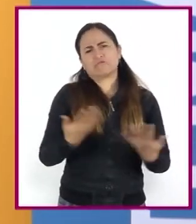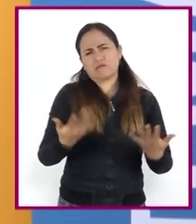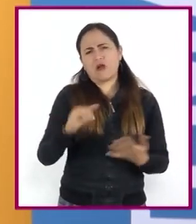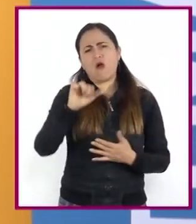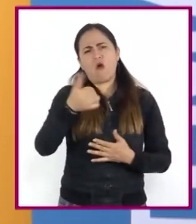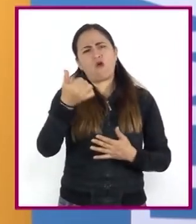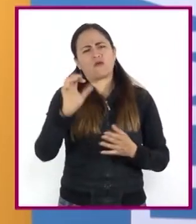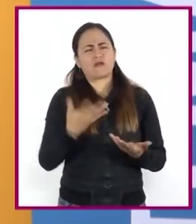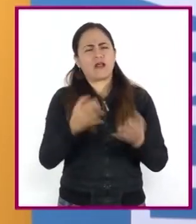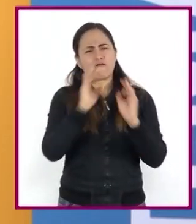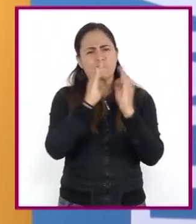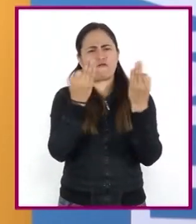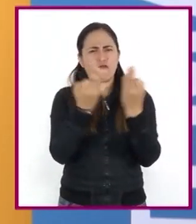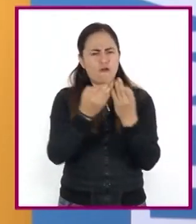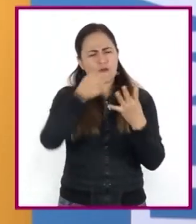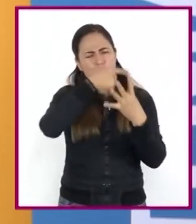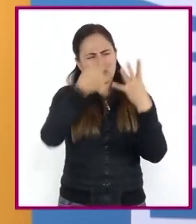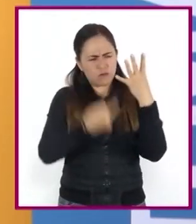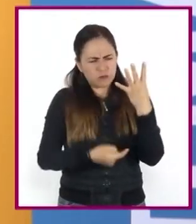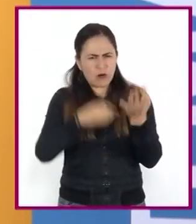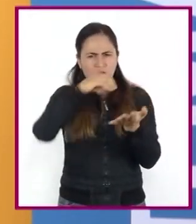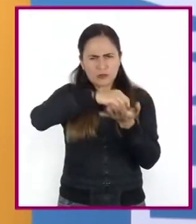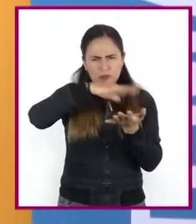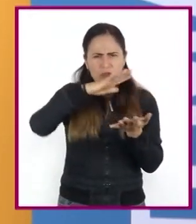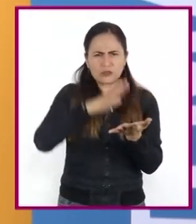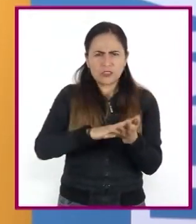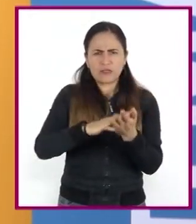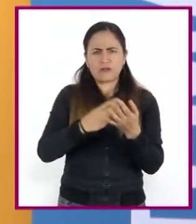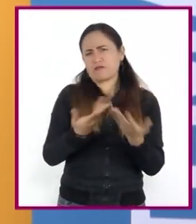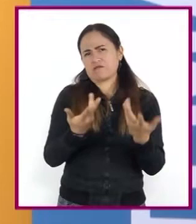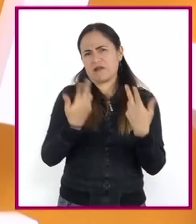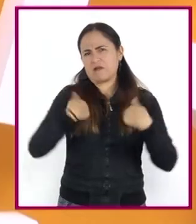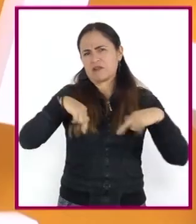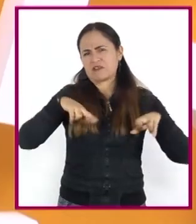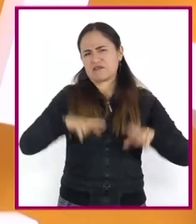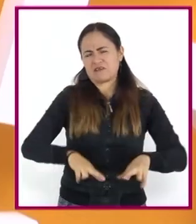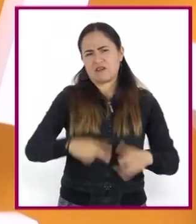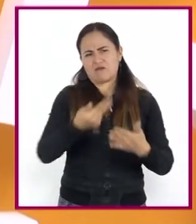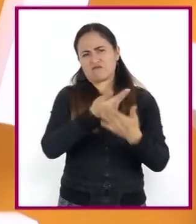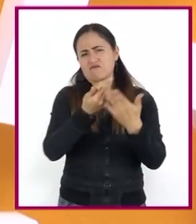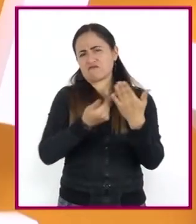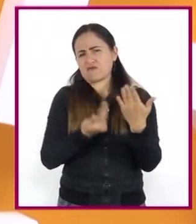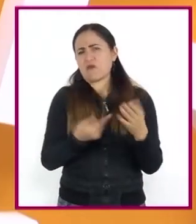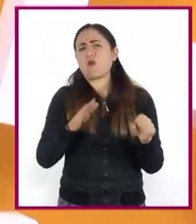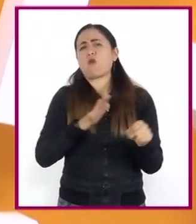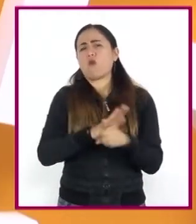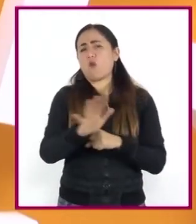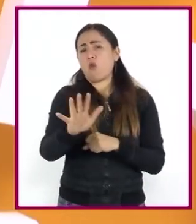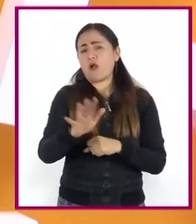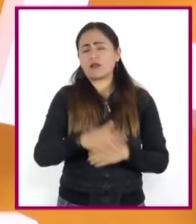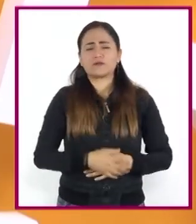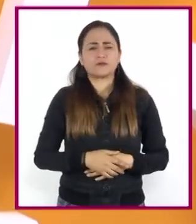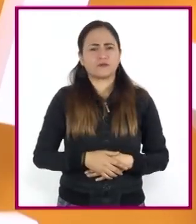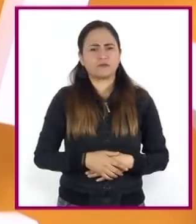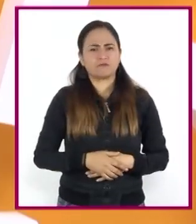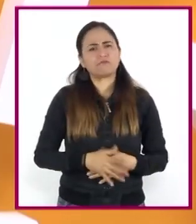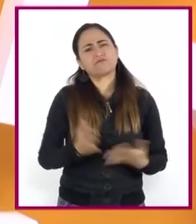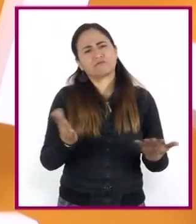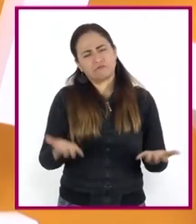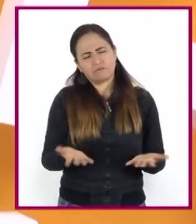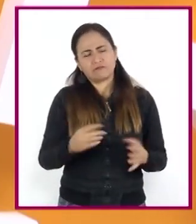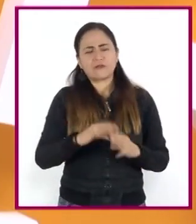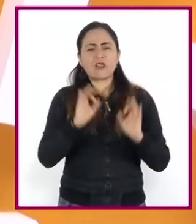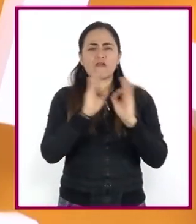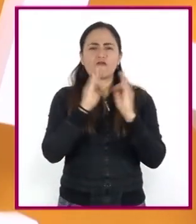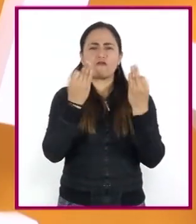para organizar, analizar y representar la información recolectada? Una estrategia que podemos seguir